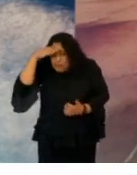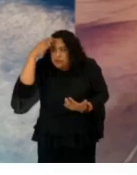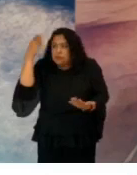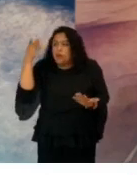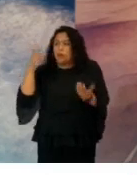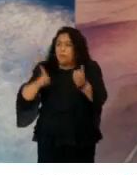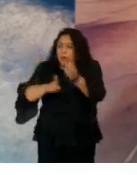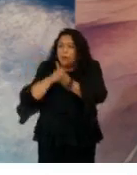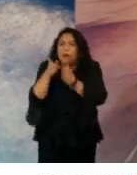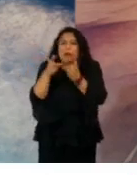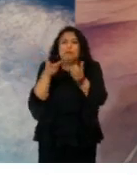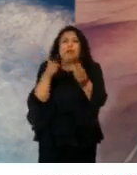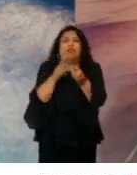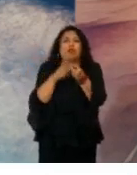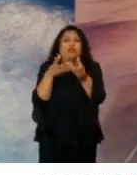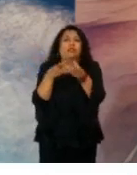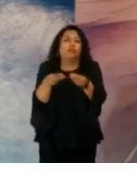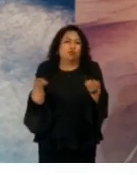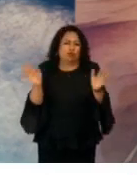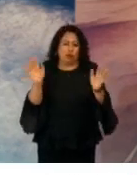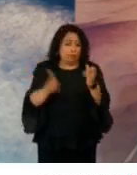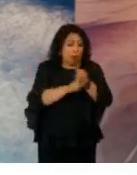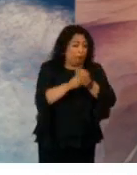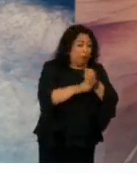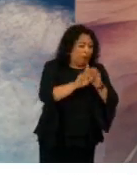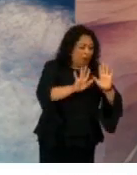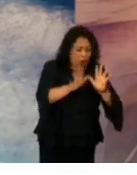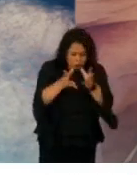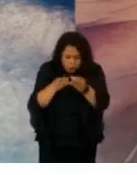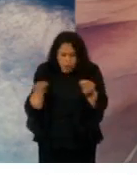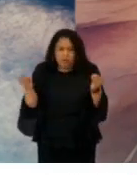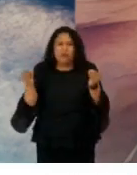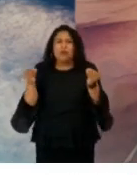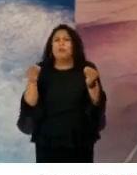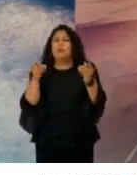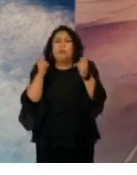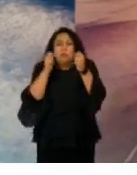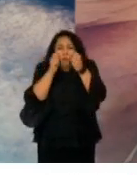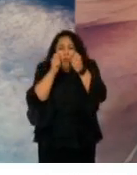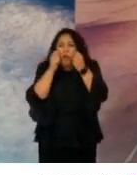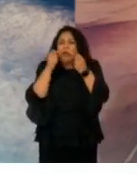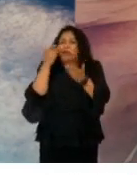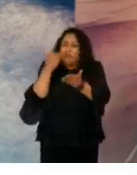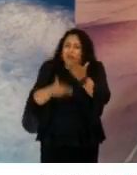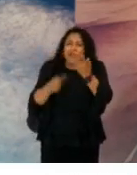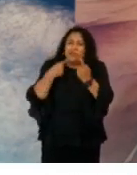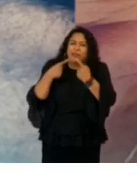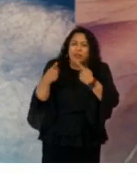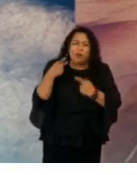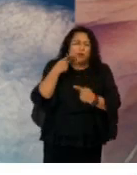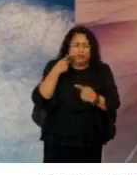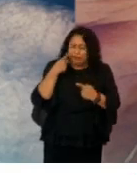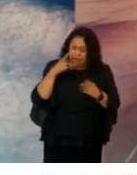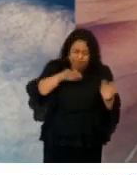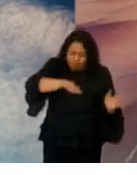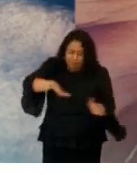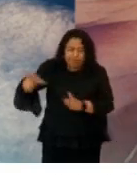dónde se encuentran las soluciones, independiente de la diferencia y la falta de diálogo político que tenemos hoy en día, ¿no?